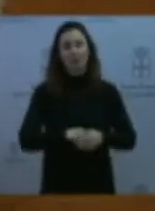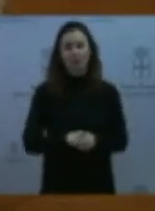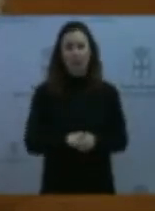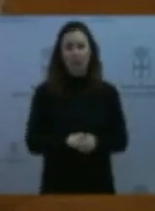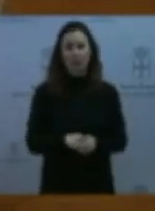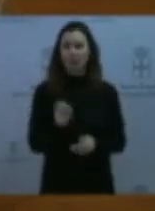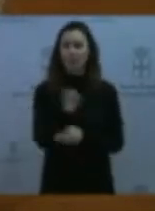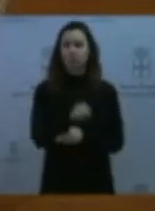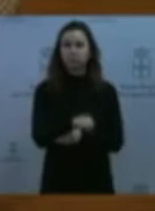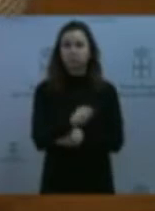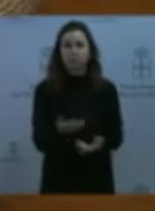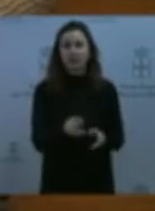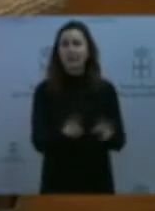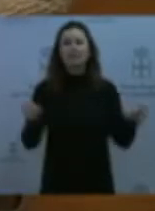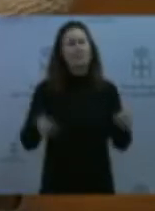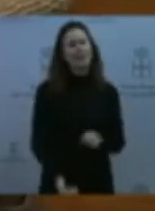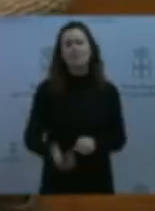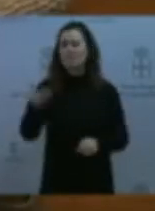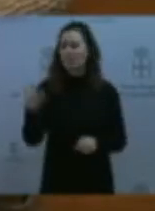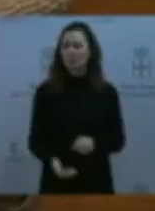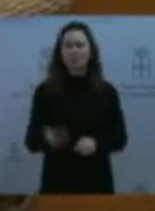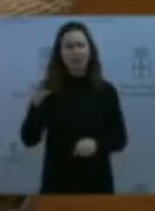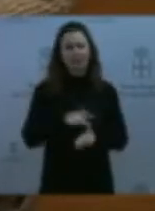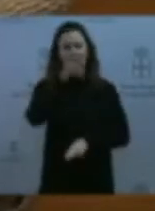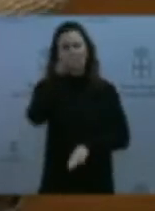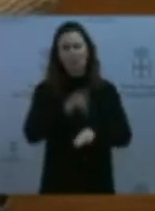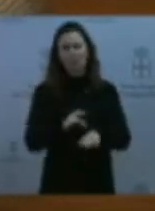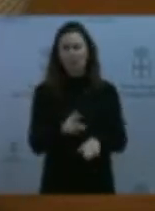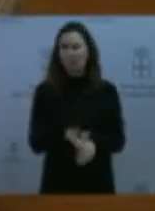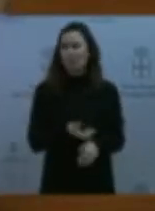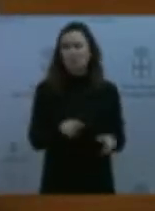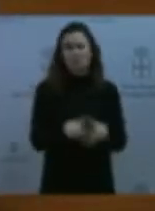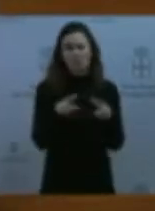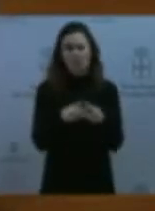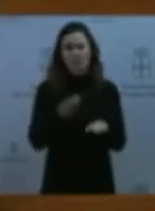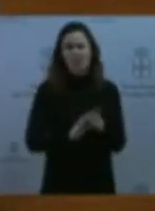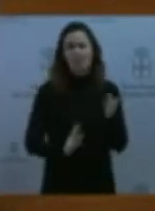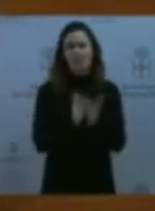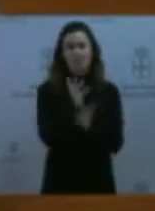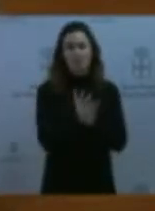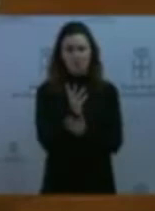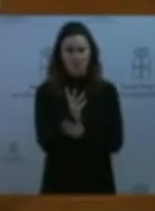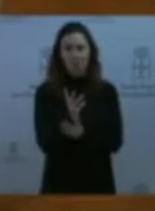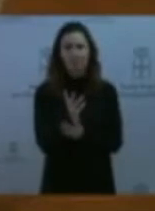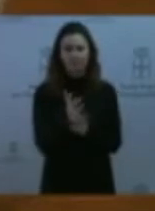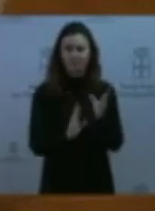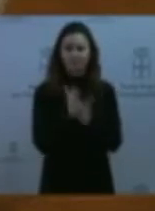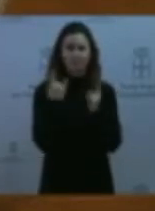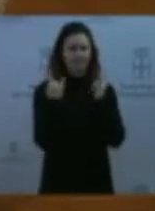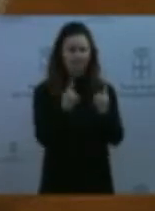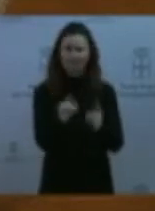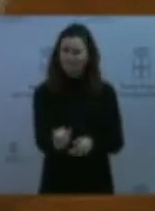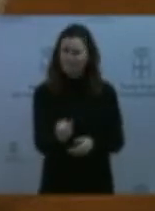sensibilidad social que los incendios forestales tienen actualmente en la sociedad. Por